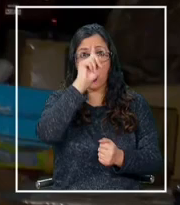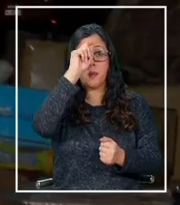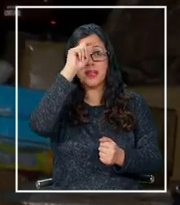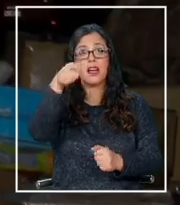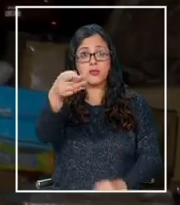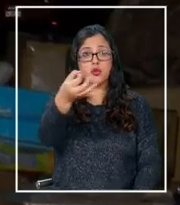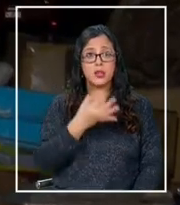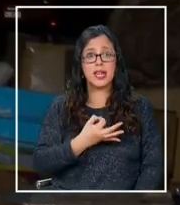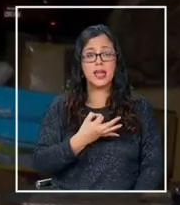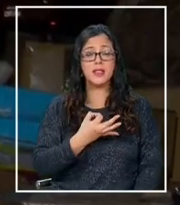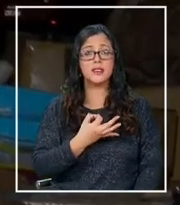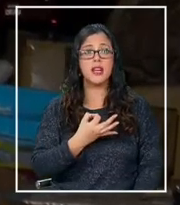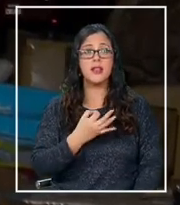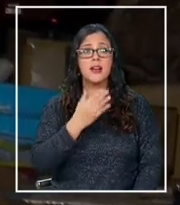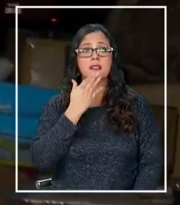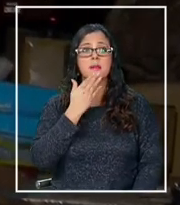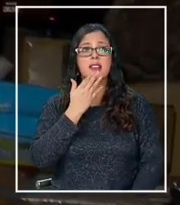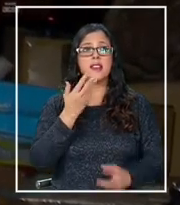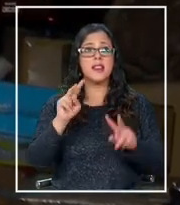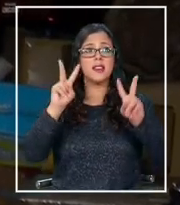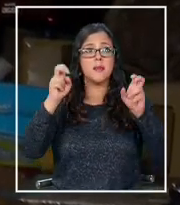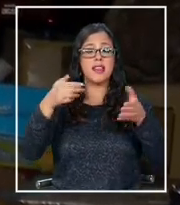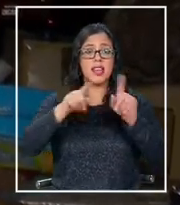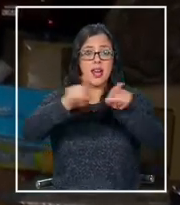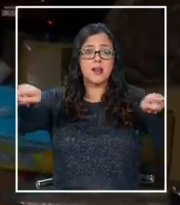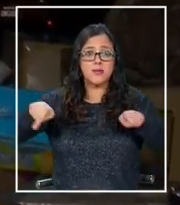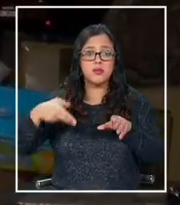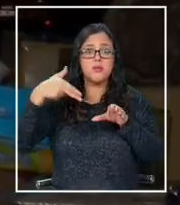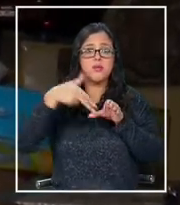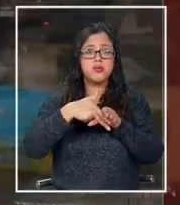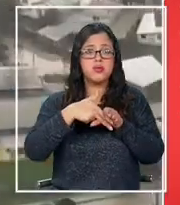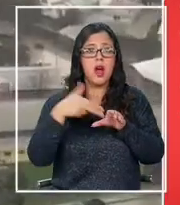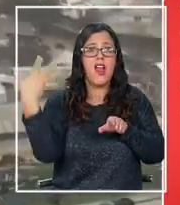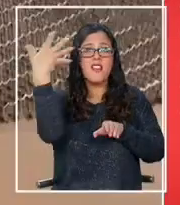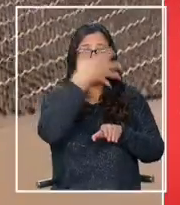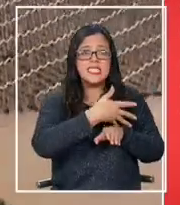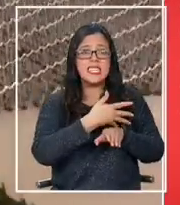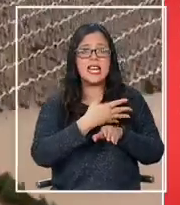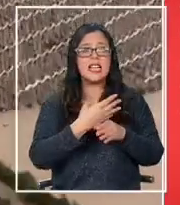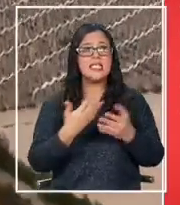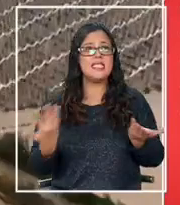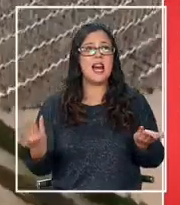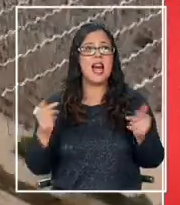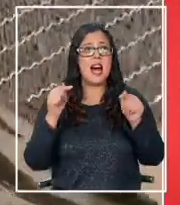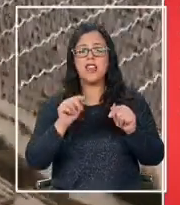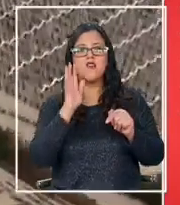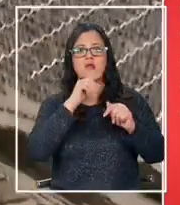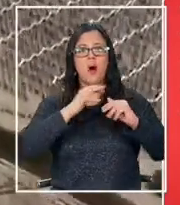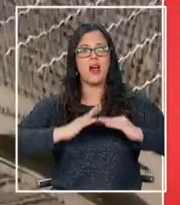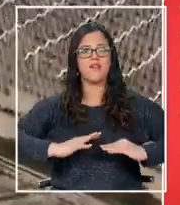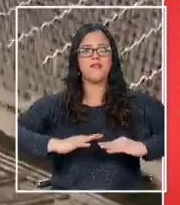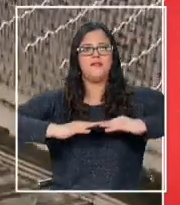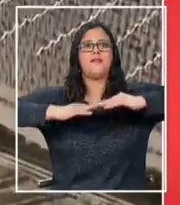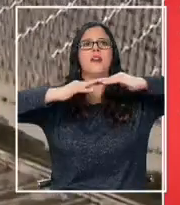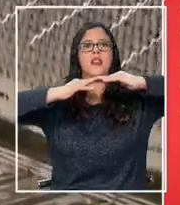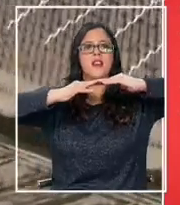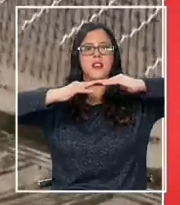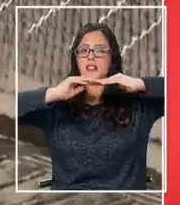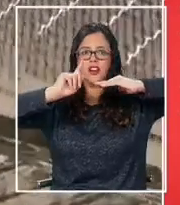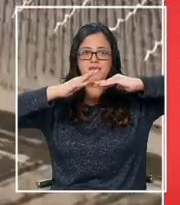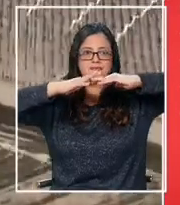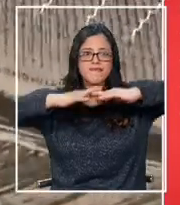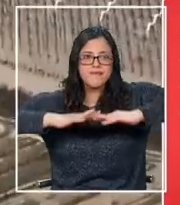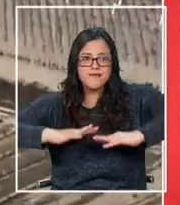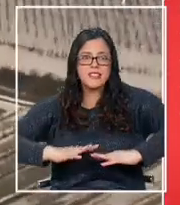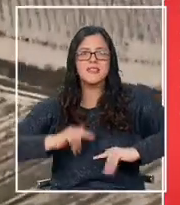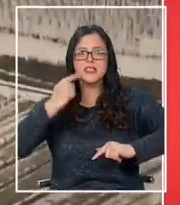justamente mencionabas. También esta bomba de bencina ya está totalmente vacía, ya no tiene los niveles de agua que pudimos ver durante la